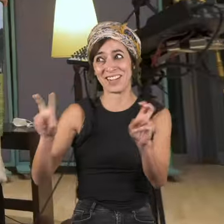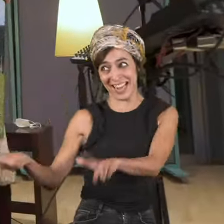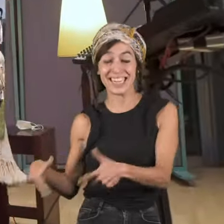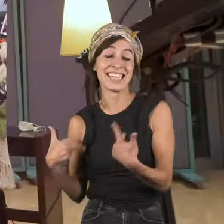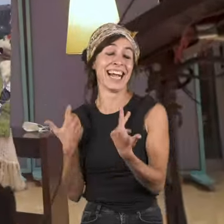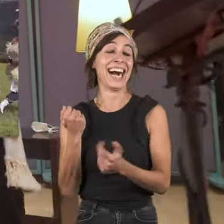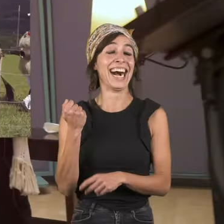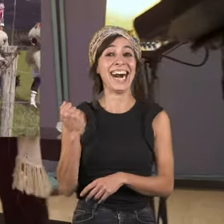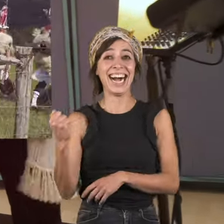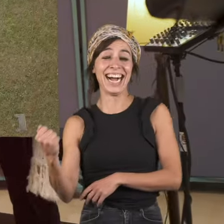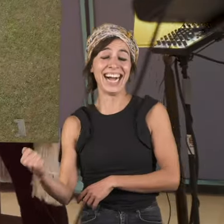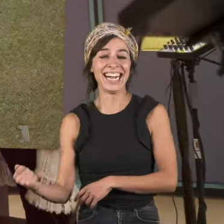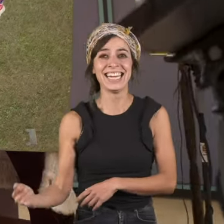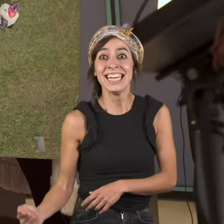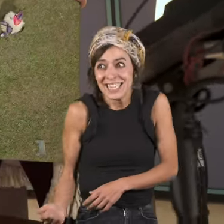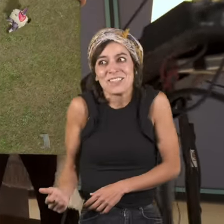zure alboan jarrita.